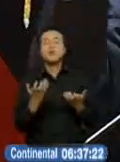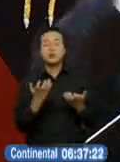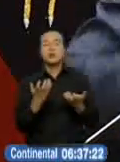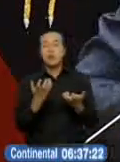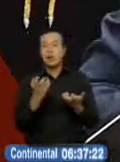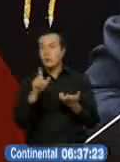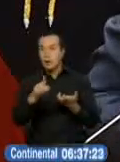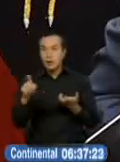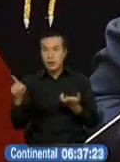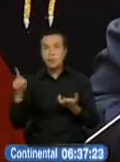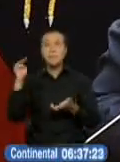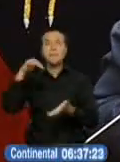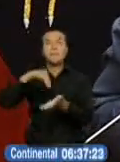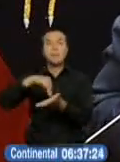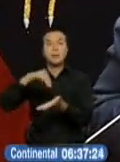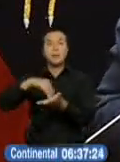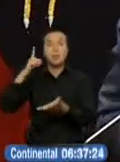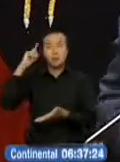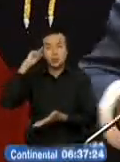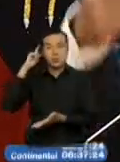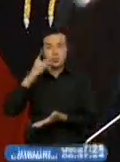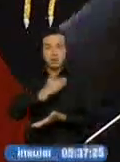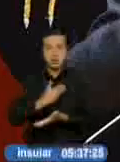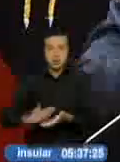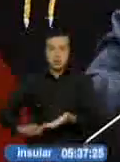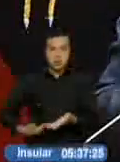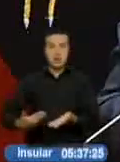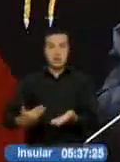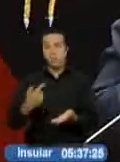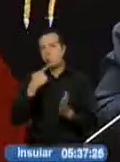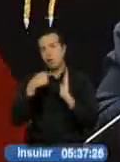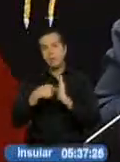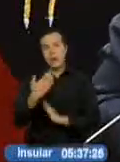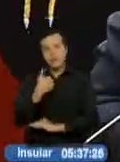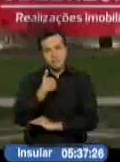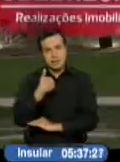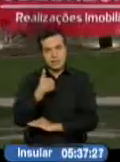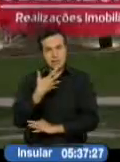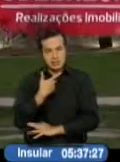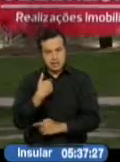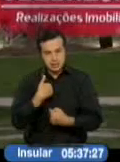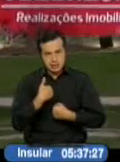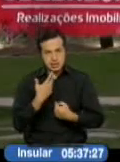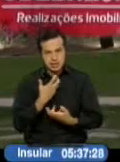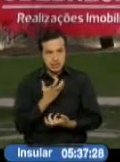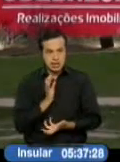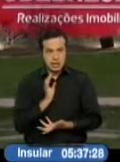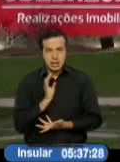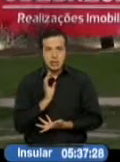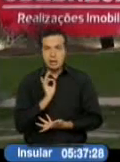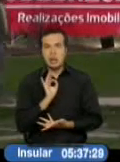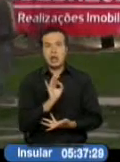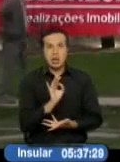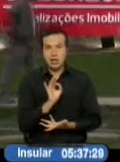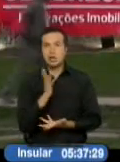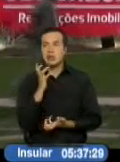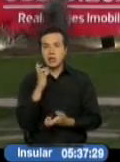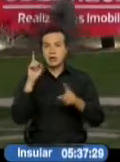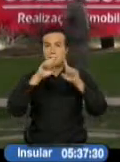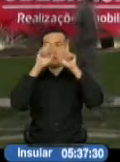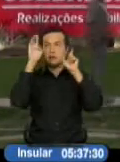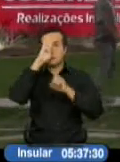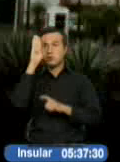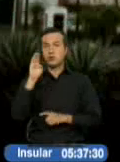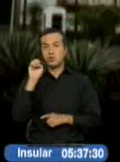involucrar a miembros del gobierno nacional, particularmente en este caso a mí. Insistió que se trata de un intento para vincularlo a la empresa